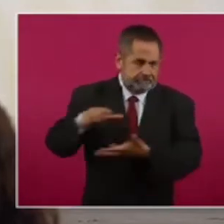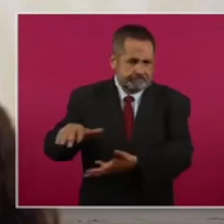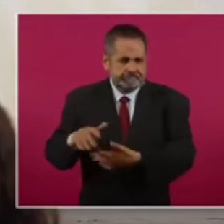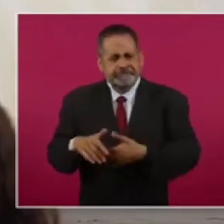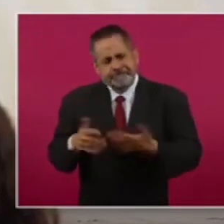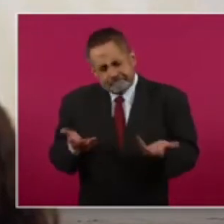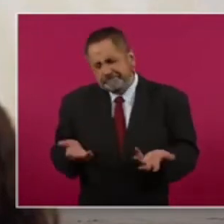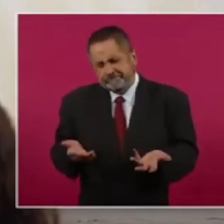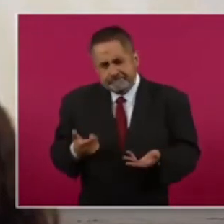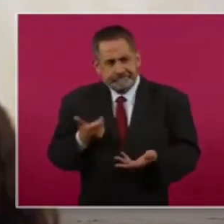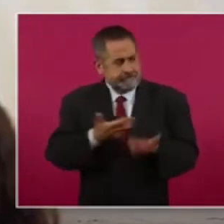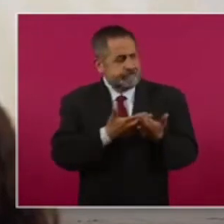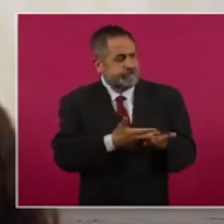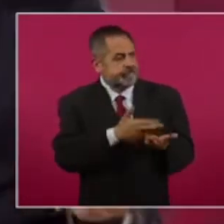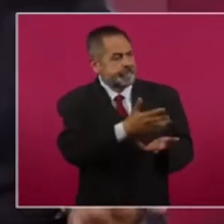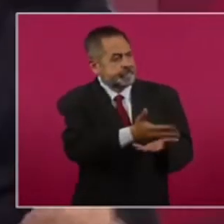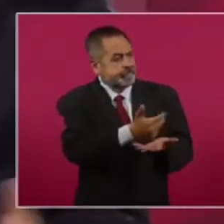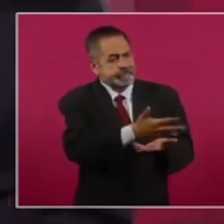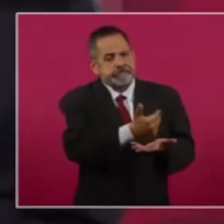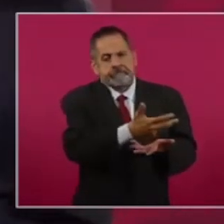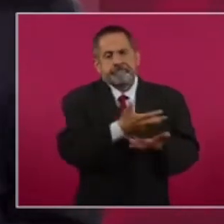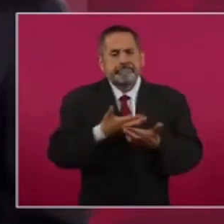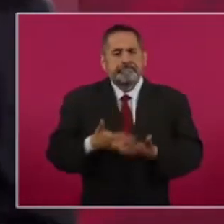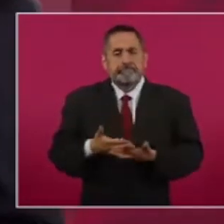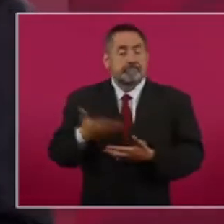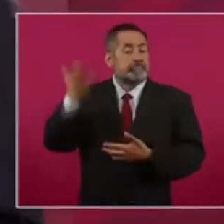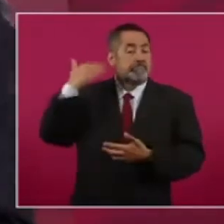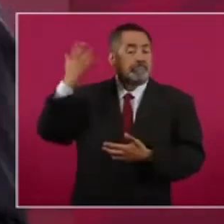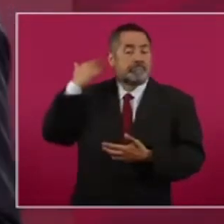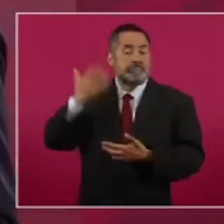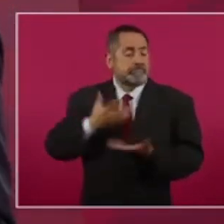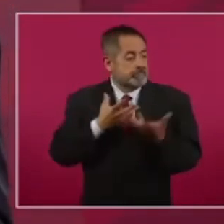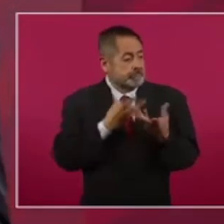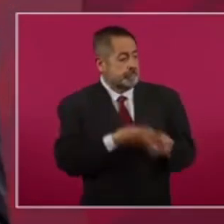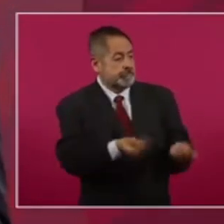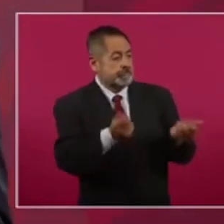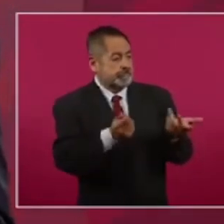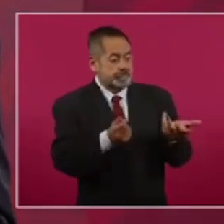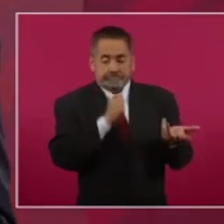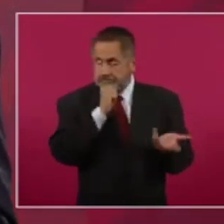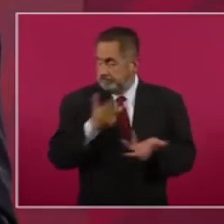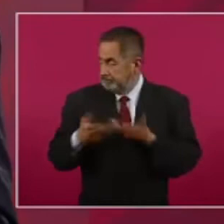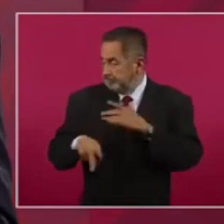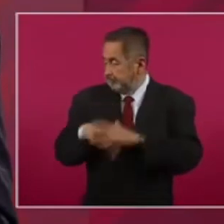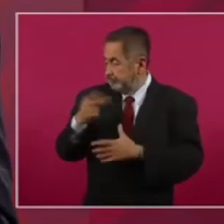que antes ese dinero pues